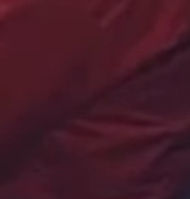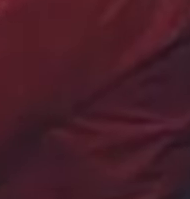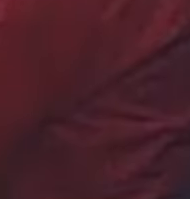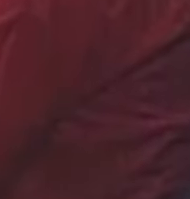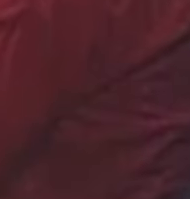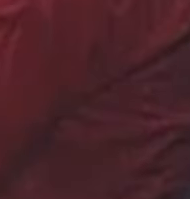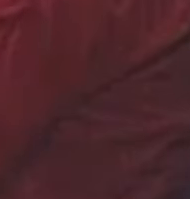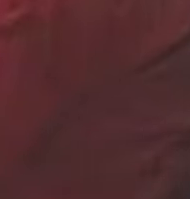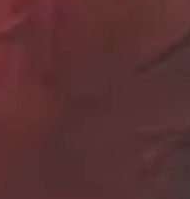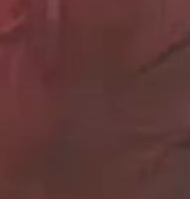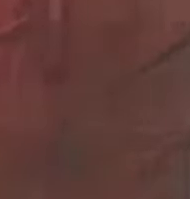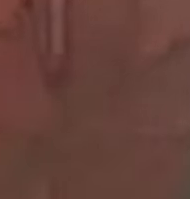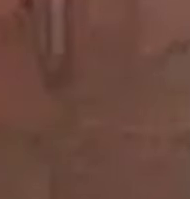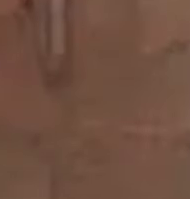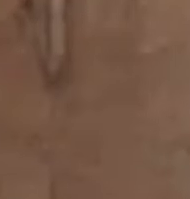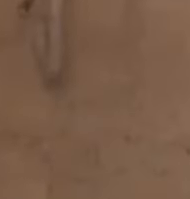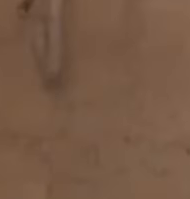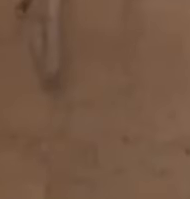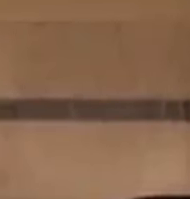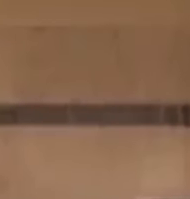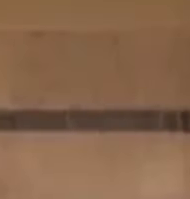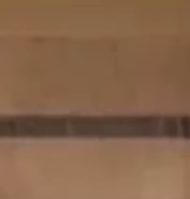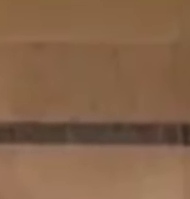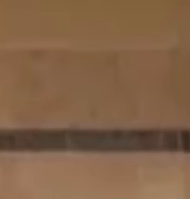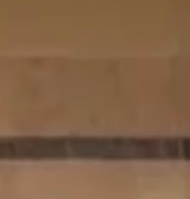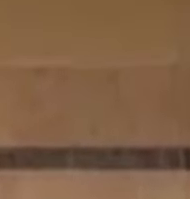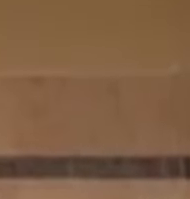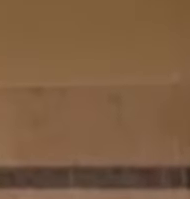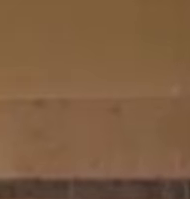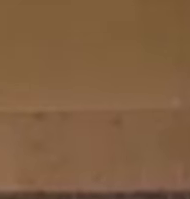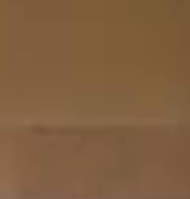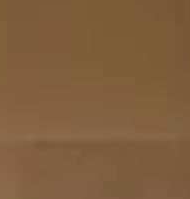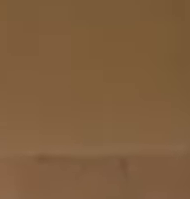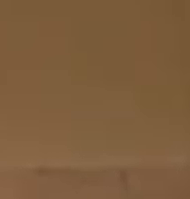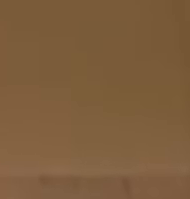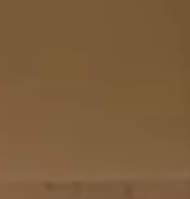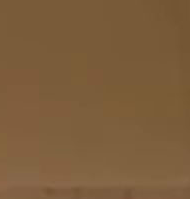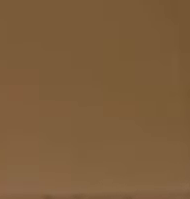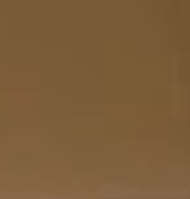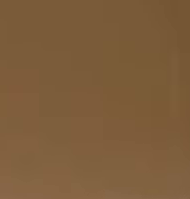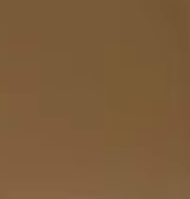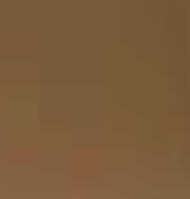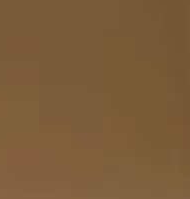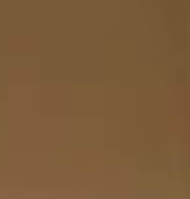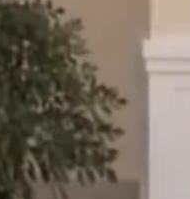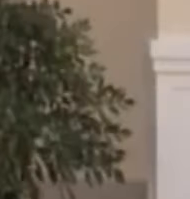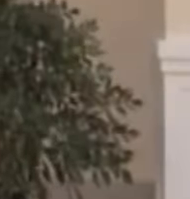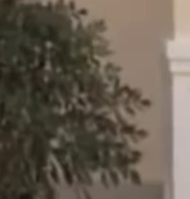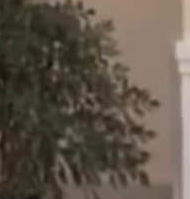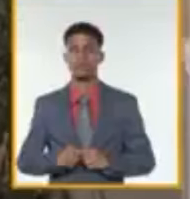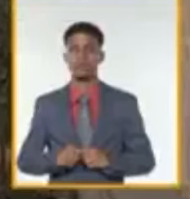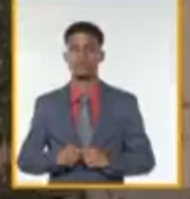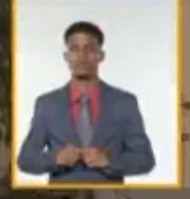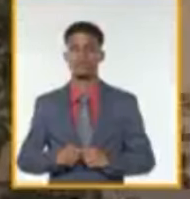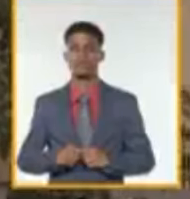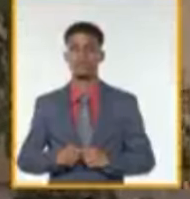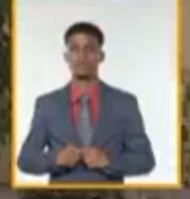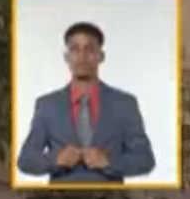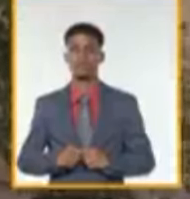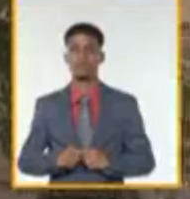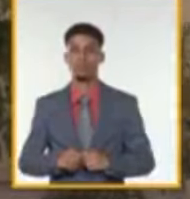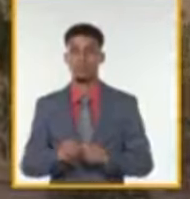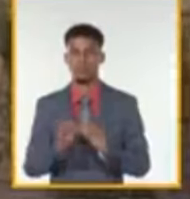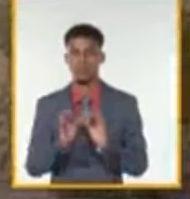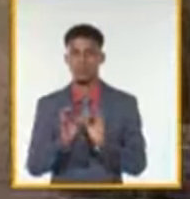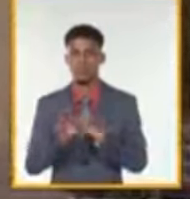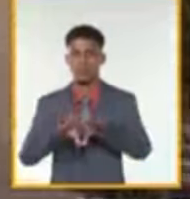de stv nosotros tenemos que que significar que todo esto hemos estado trabajando Siempre sustentado en la estrategia de desarrollo que tiene que tiene el